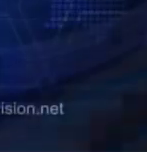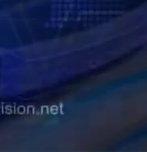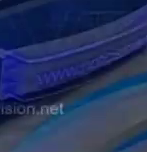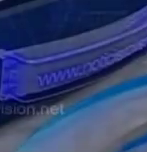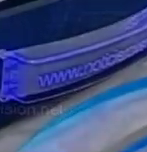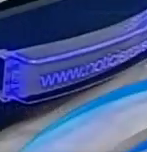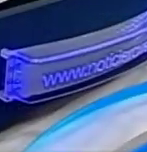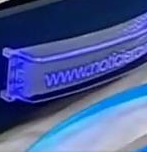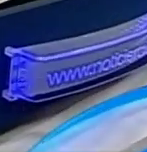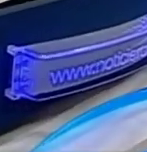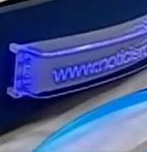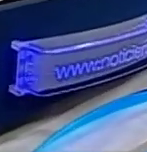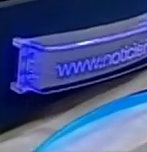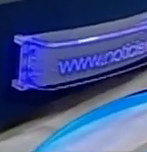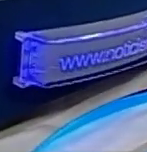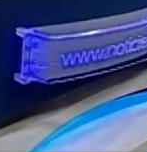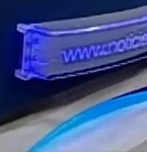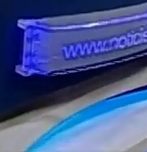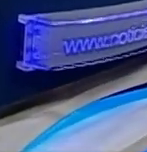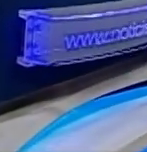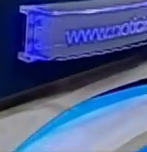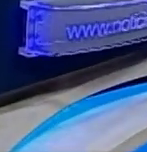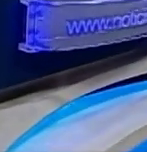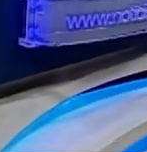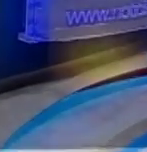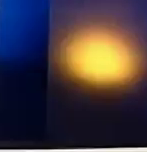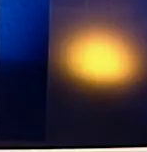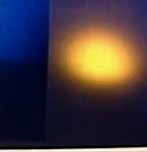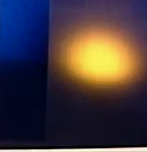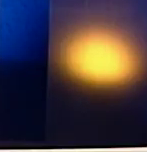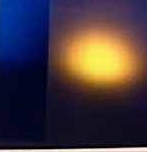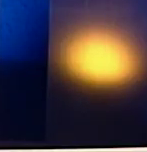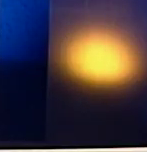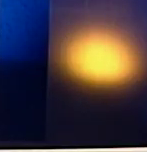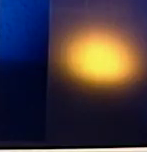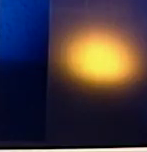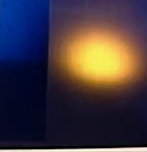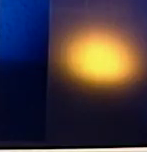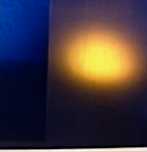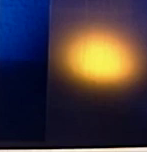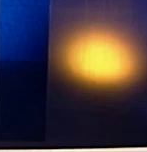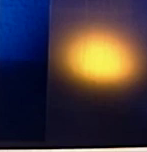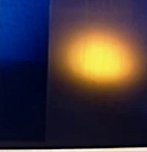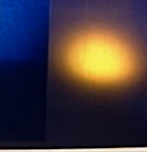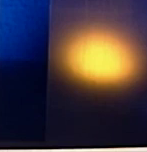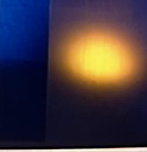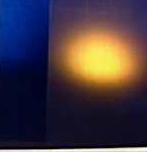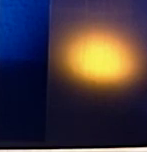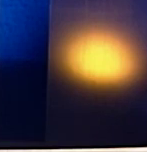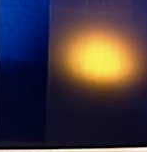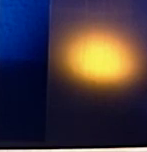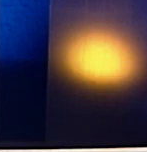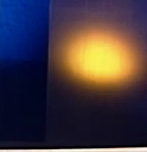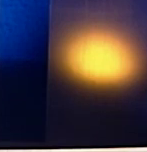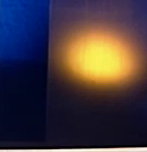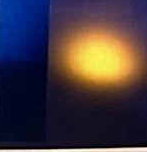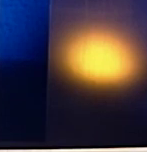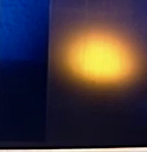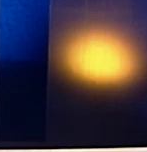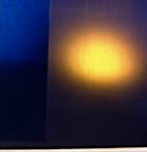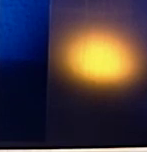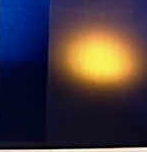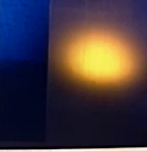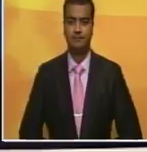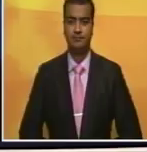Venevisión. Información justa y balanceada. Continuamos con más información en su noticiero Venevisión. La gobernadora